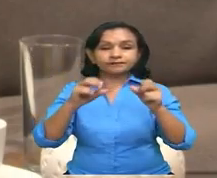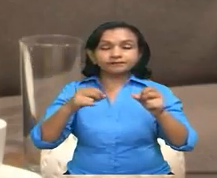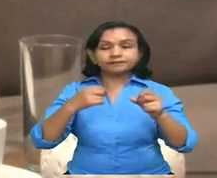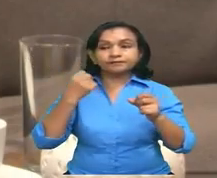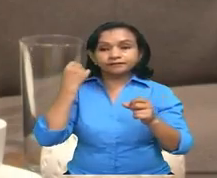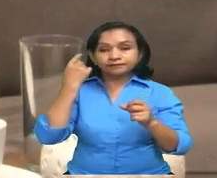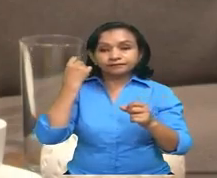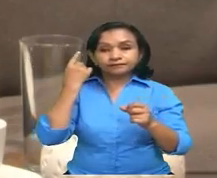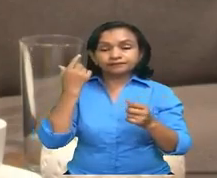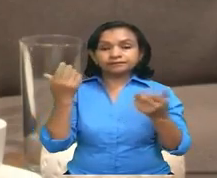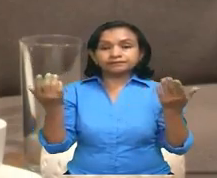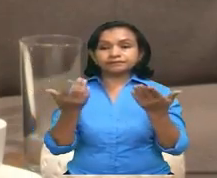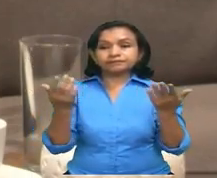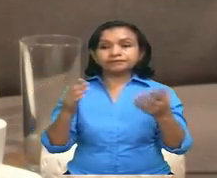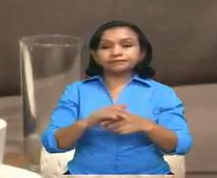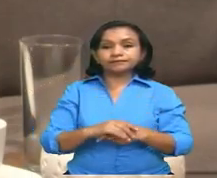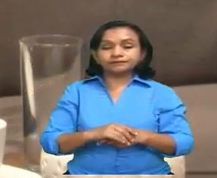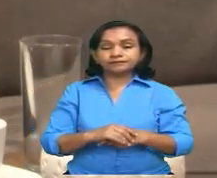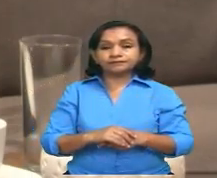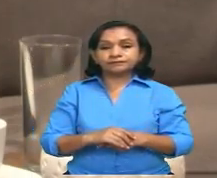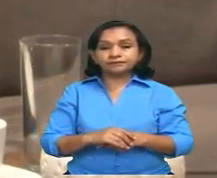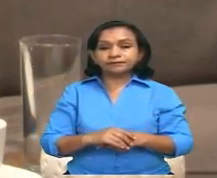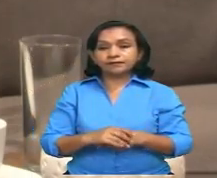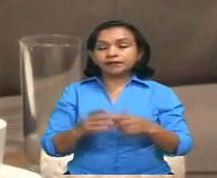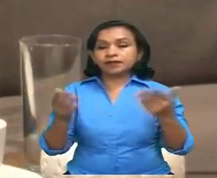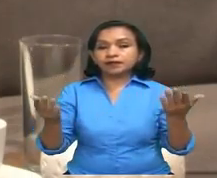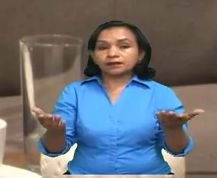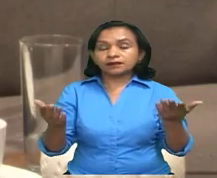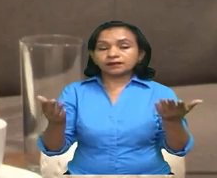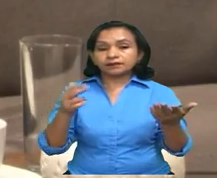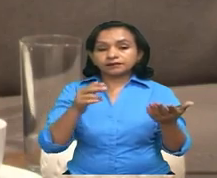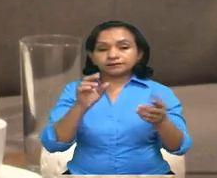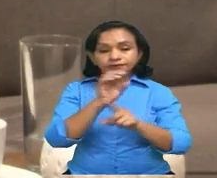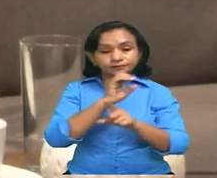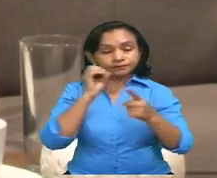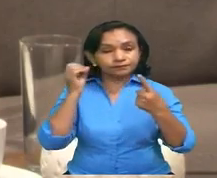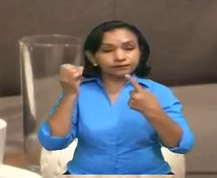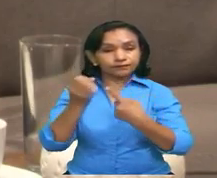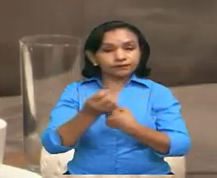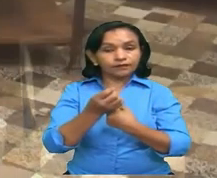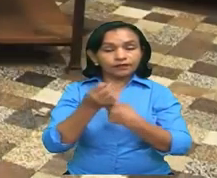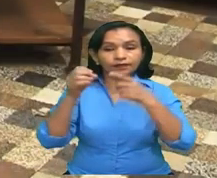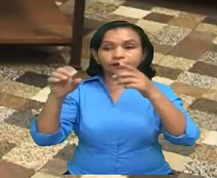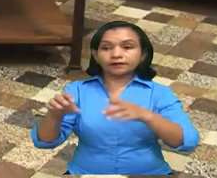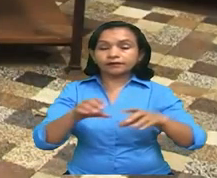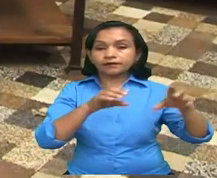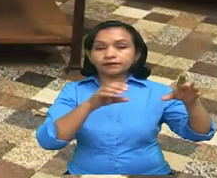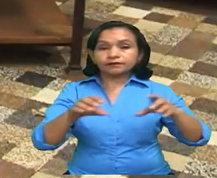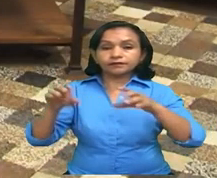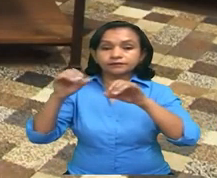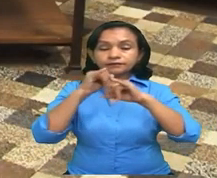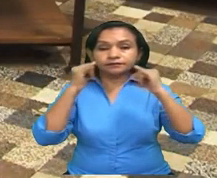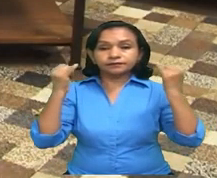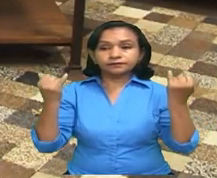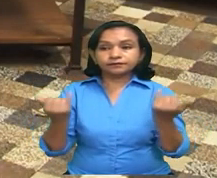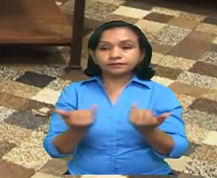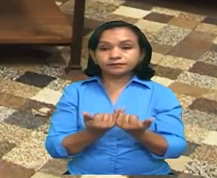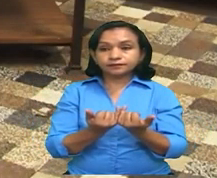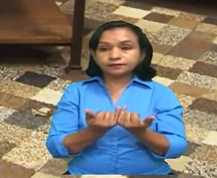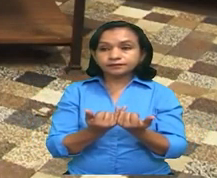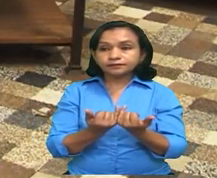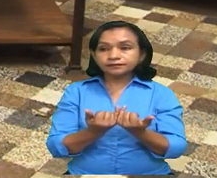les han preparado un recibimiento acorde para que ellos se sientan bienvenidos y que les dé ganas debo regresar a nuestro país y de traer más